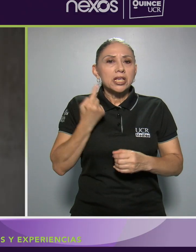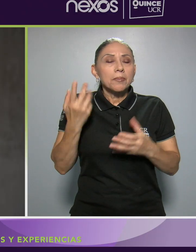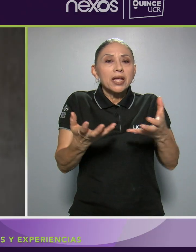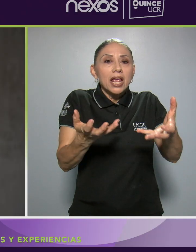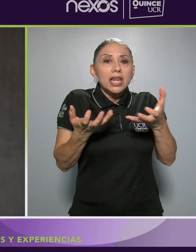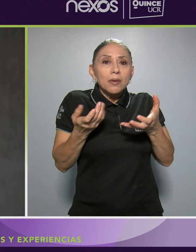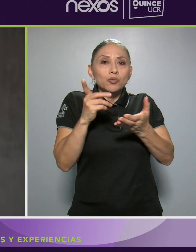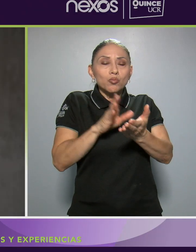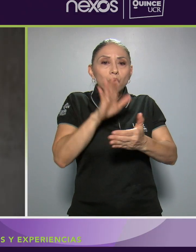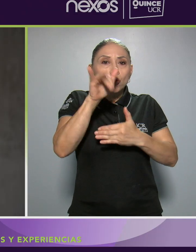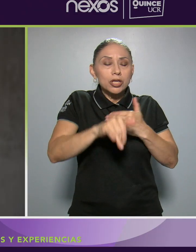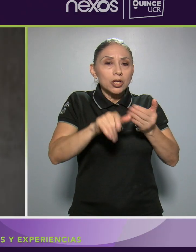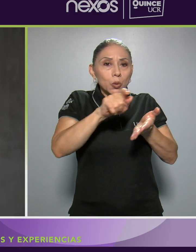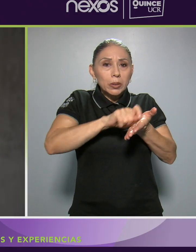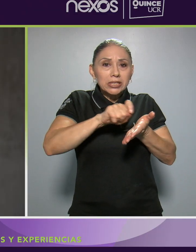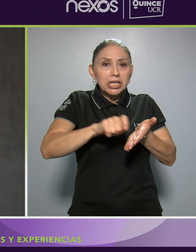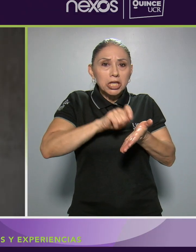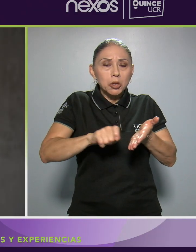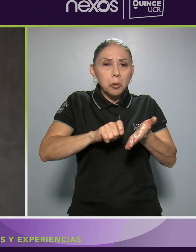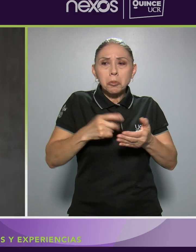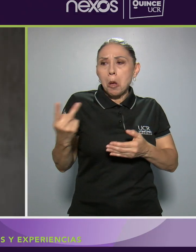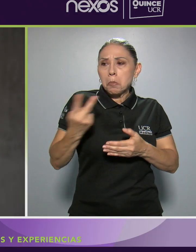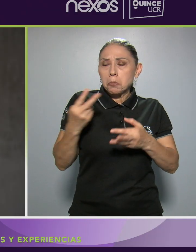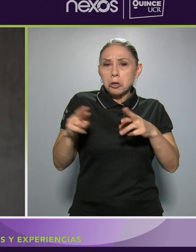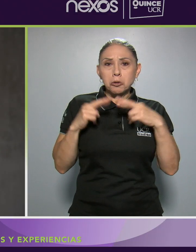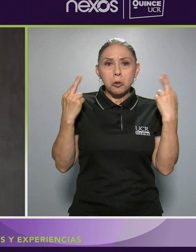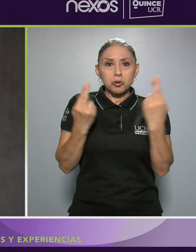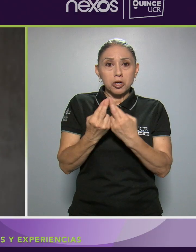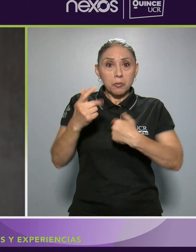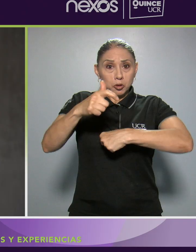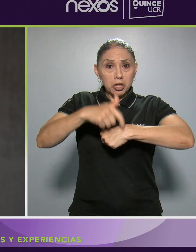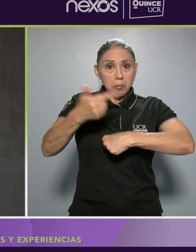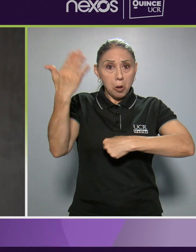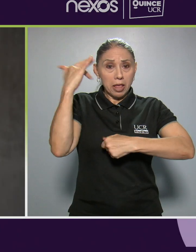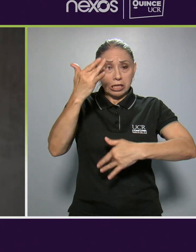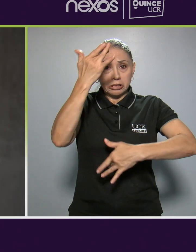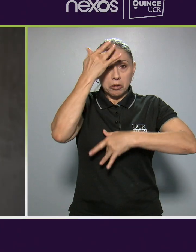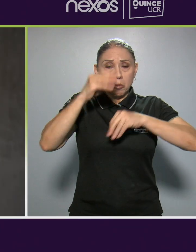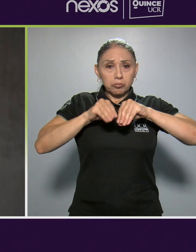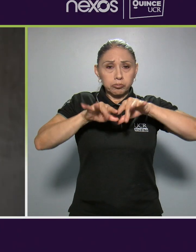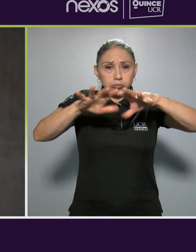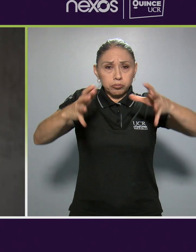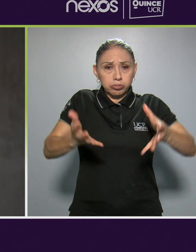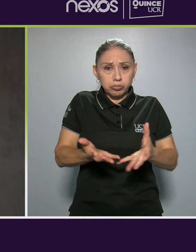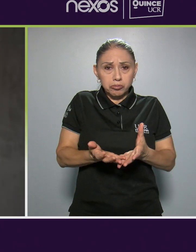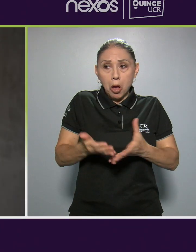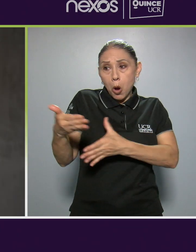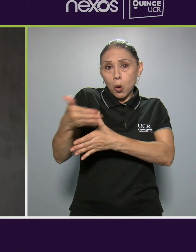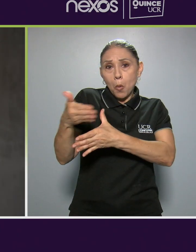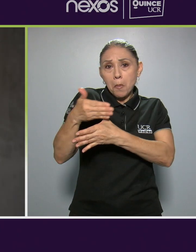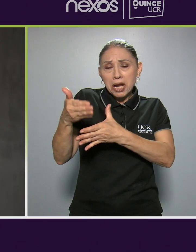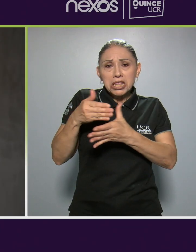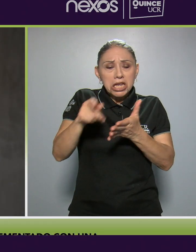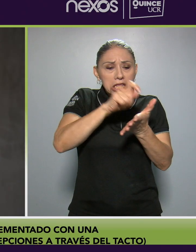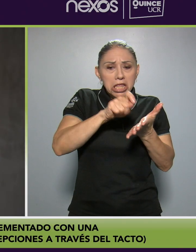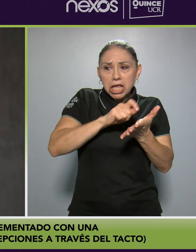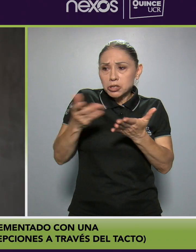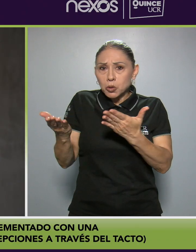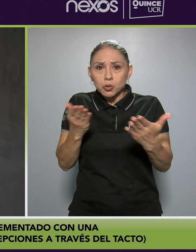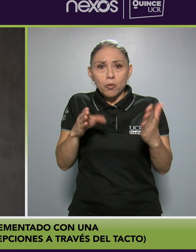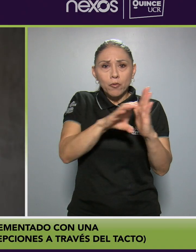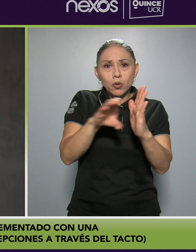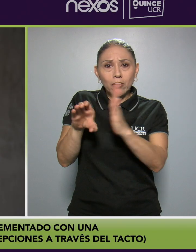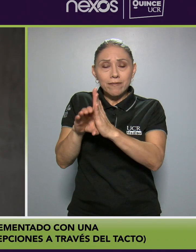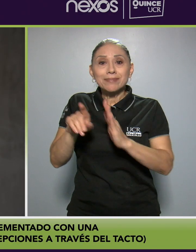escrito y nos reunimos durante el tiempo de la pandemia para compartirnos tanto los textos como las ideas de las fotografías, y así fue la